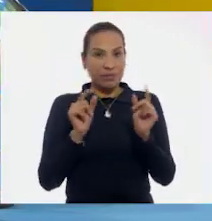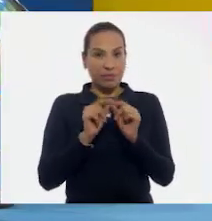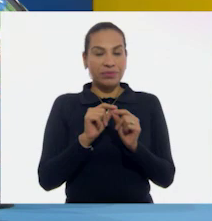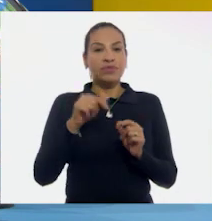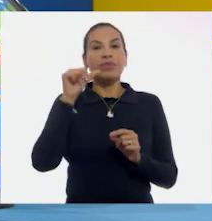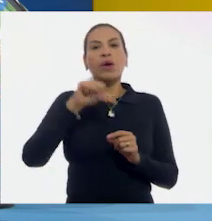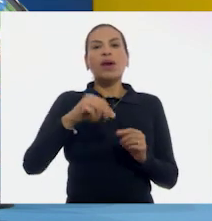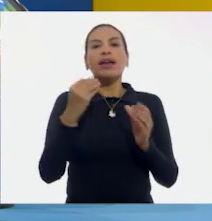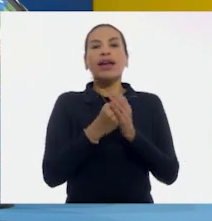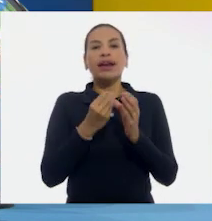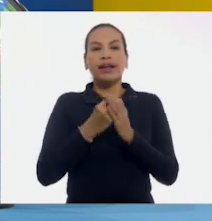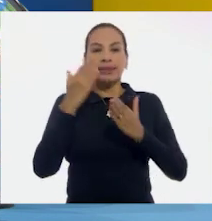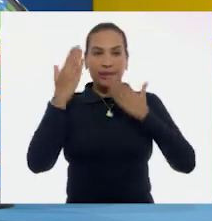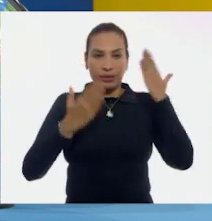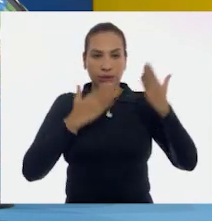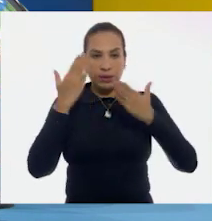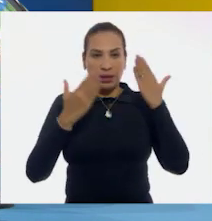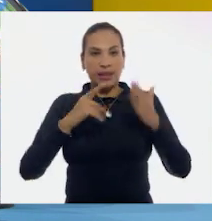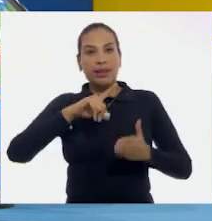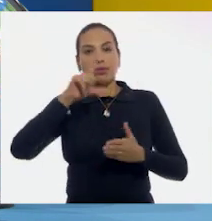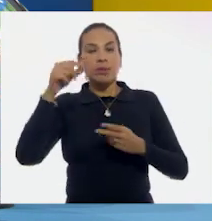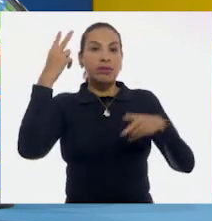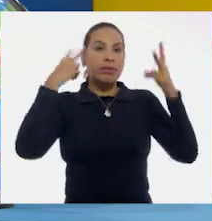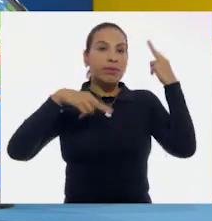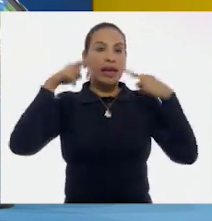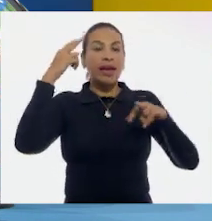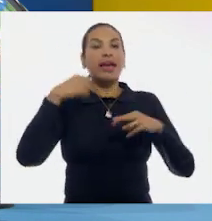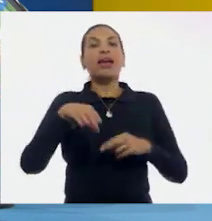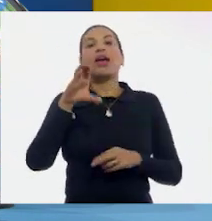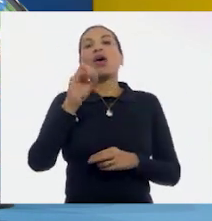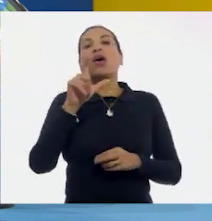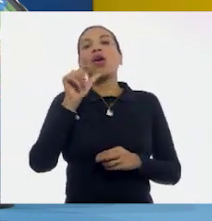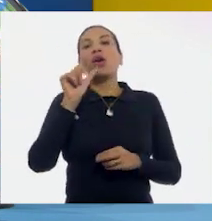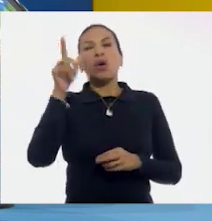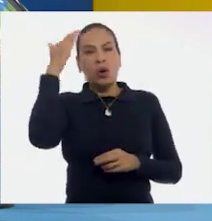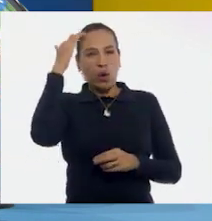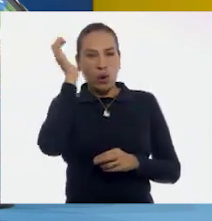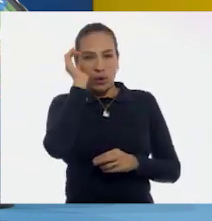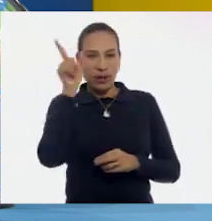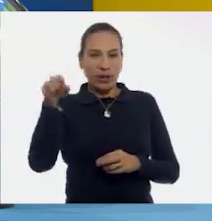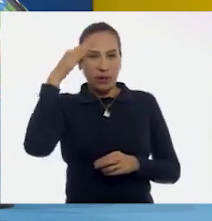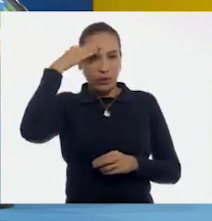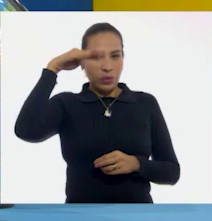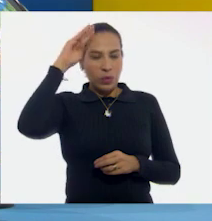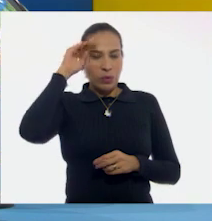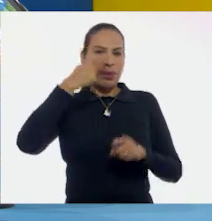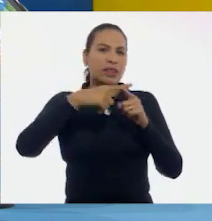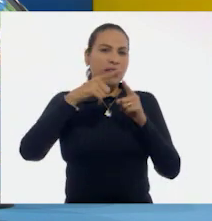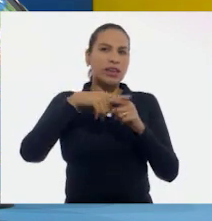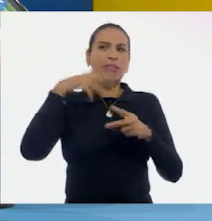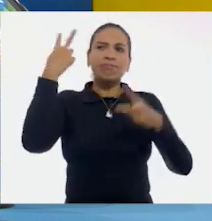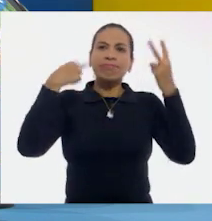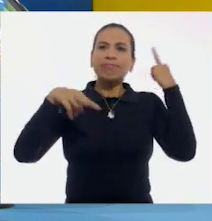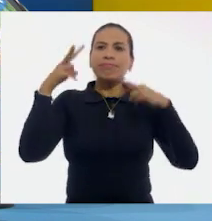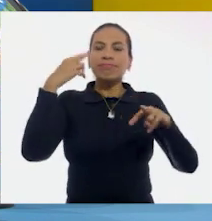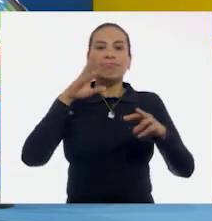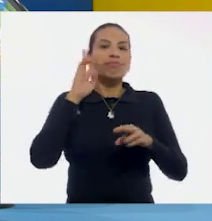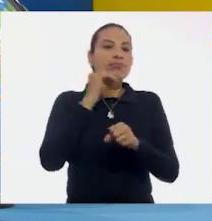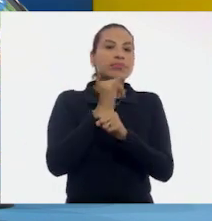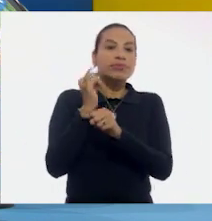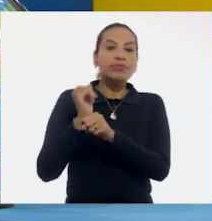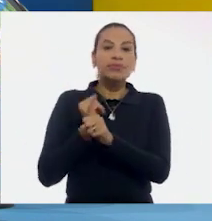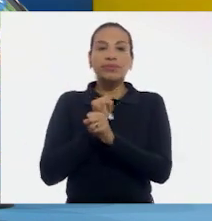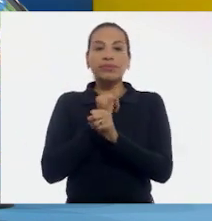en esta clase estudiamos que después de los viajes de Cristóbal Colón desde Cuba se llevaron a cabo distintas expediciones para explorar